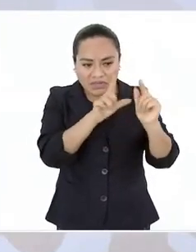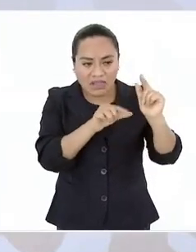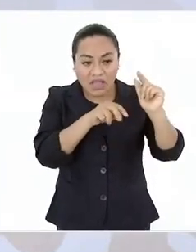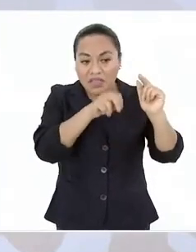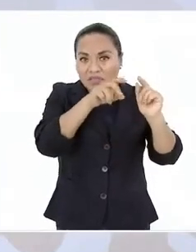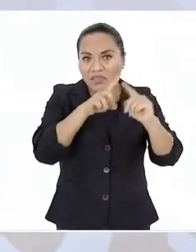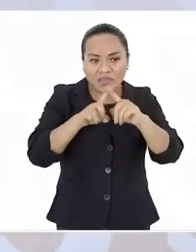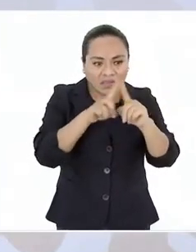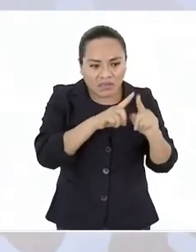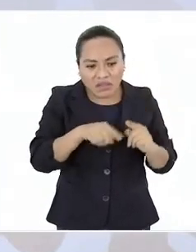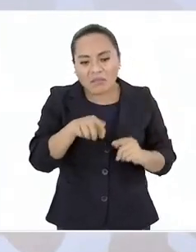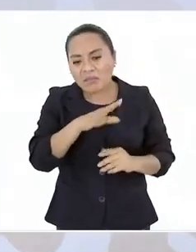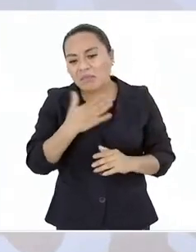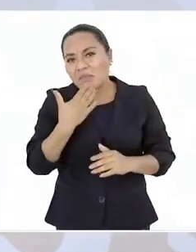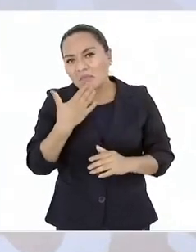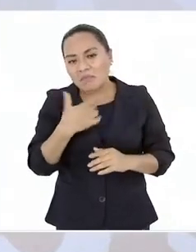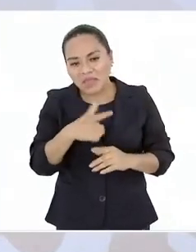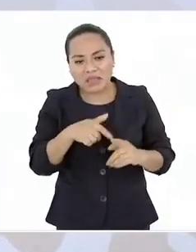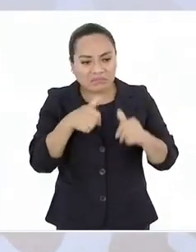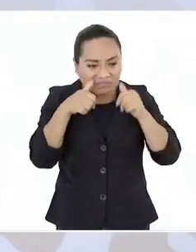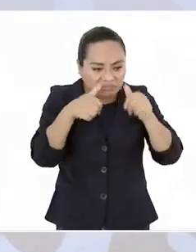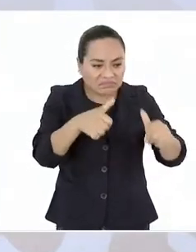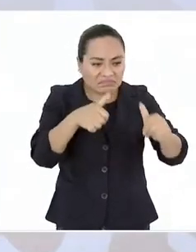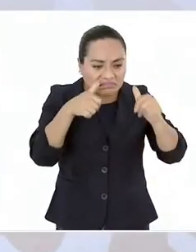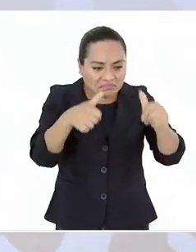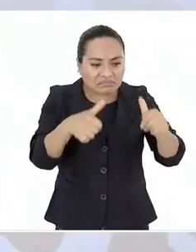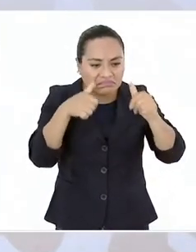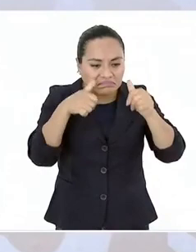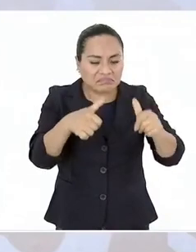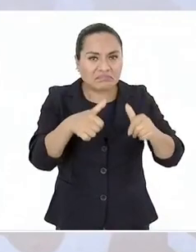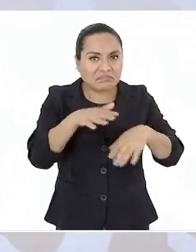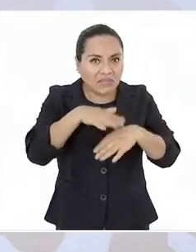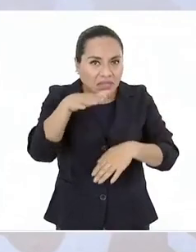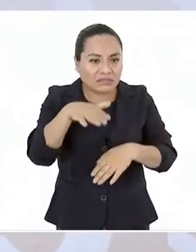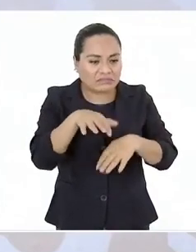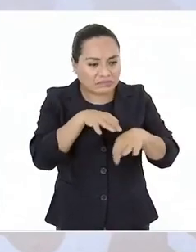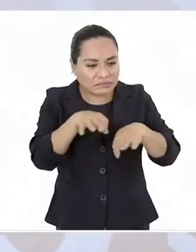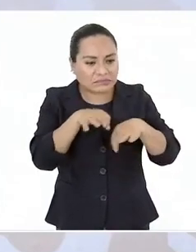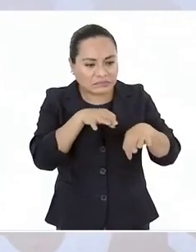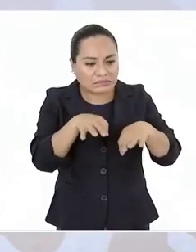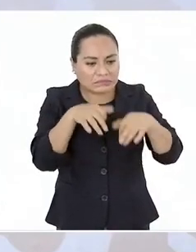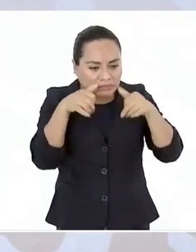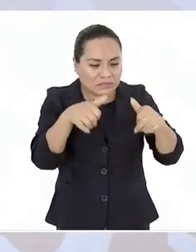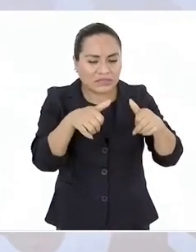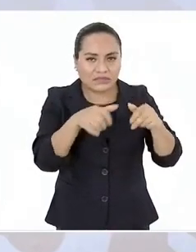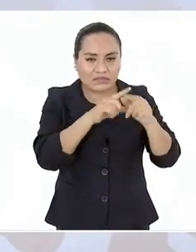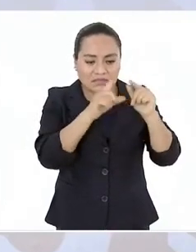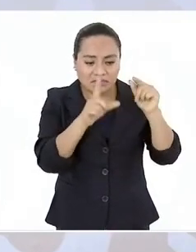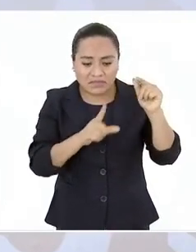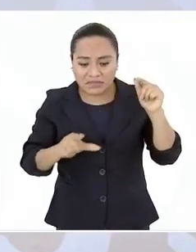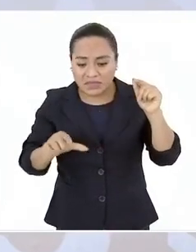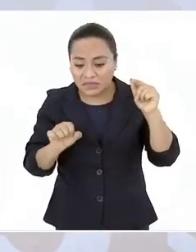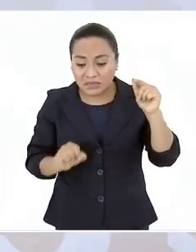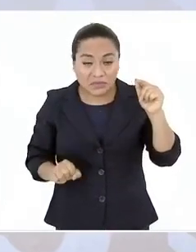Y se tenía en el abandono al sur y al sureste. Ahora es